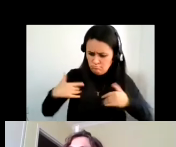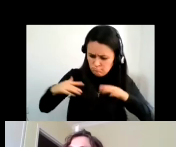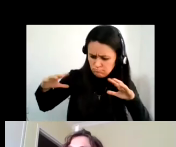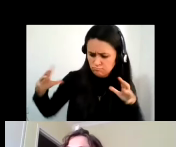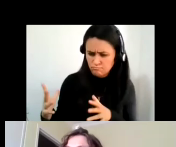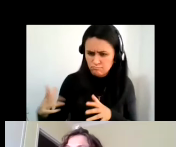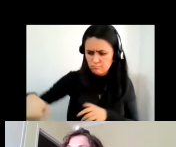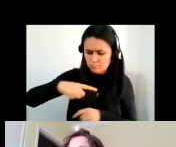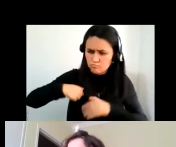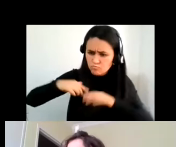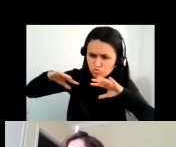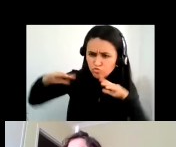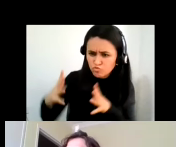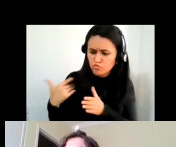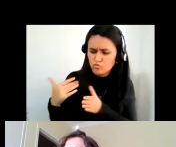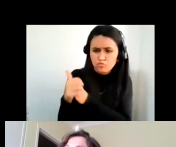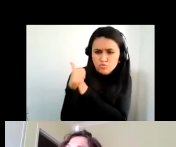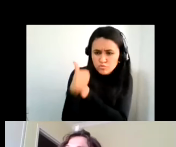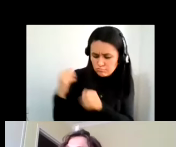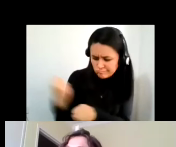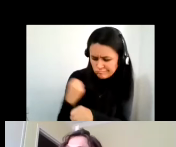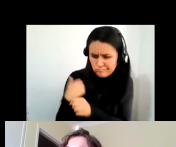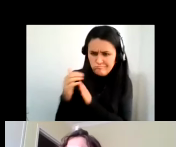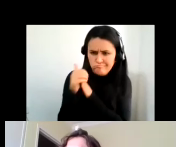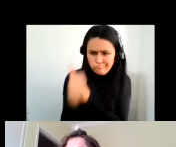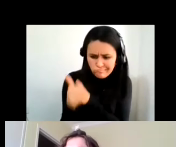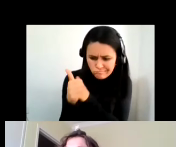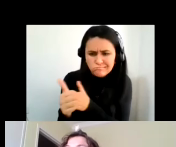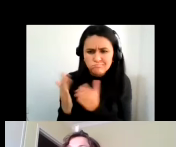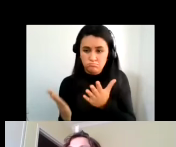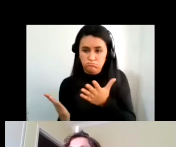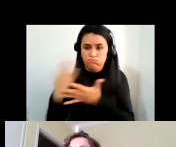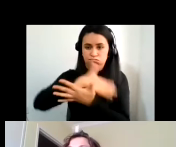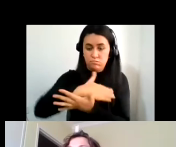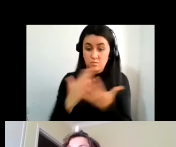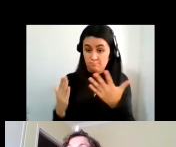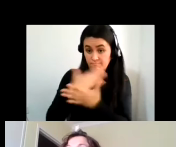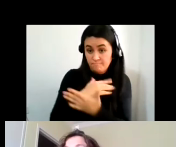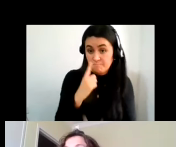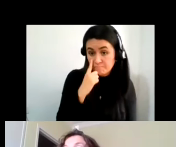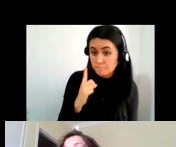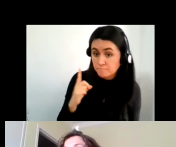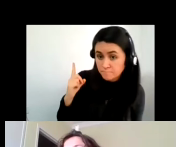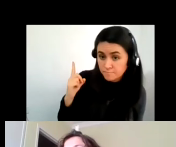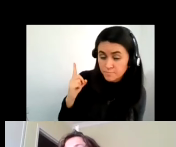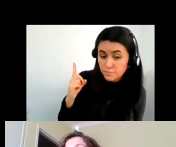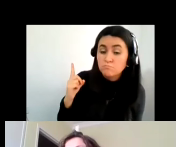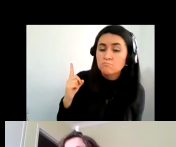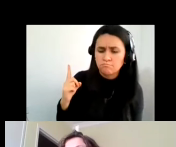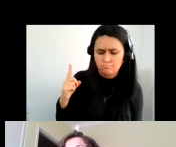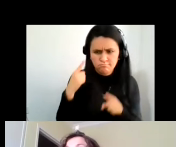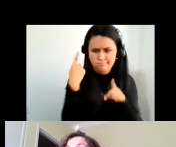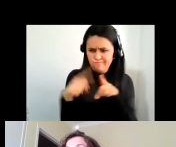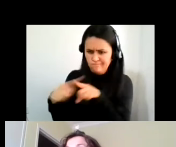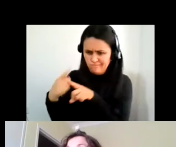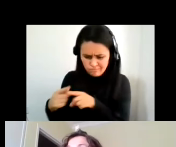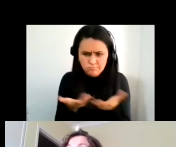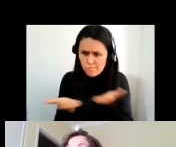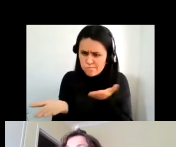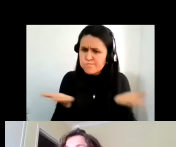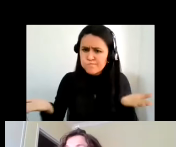a esta orientación transversal, pueden ver que tenemos distintos recursos y hemos estado trabajando